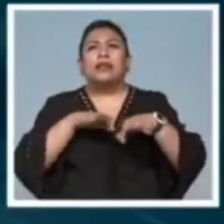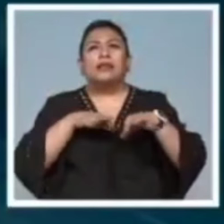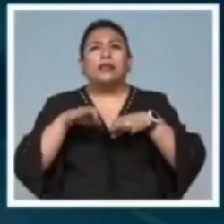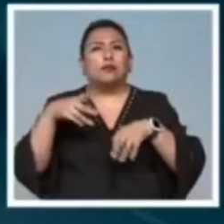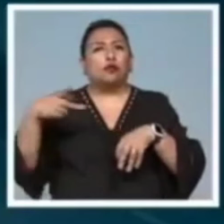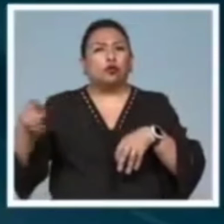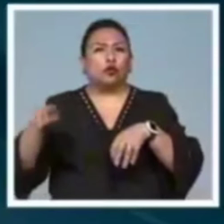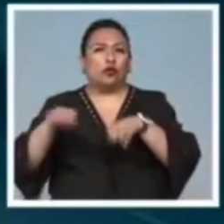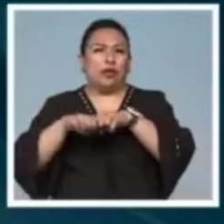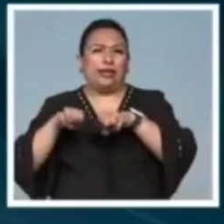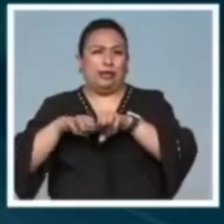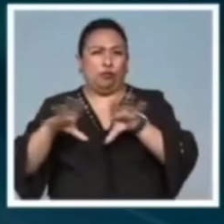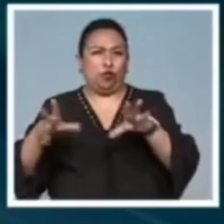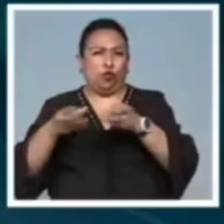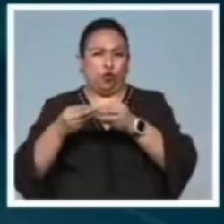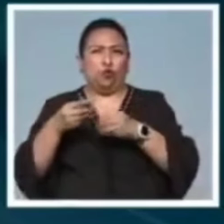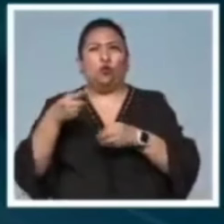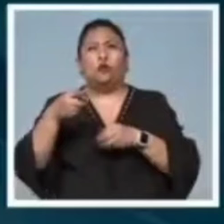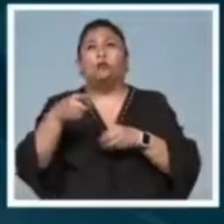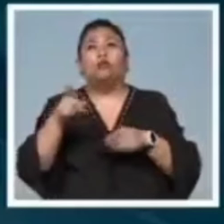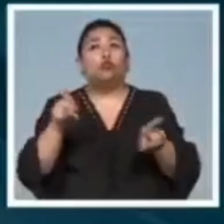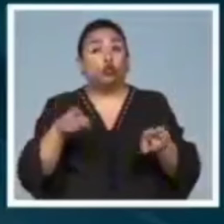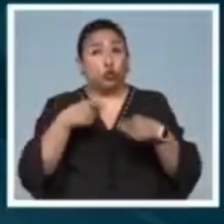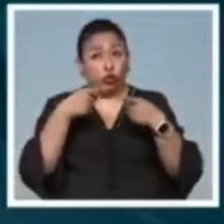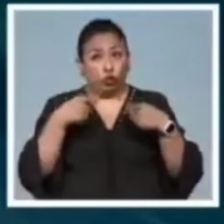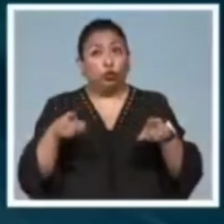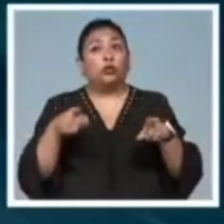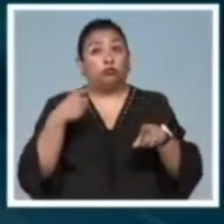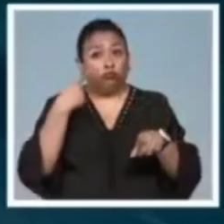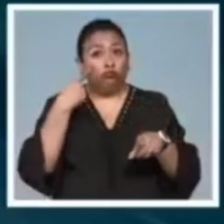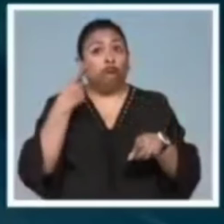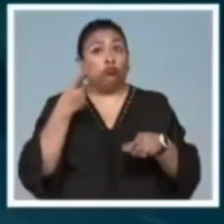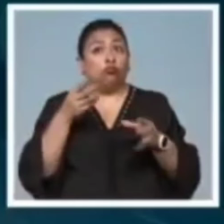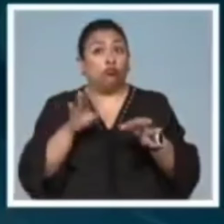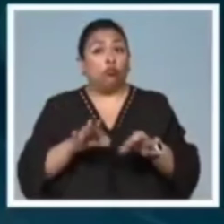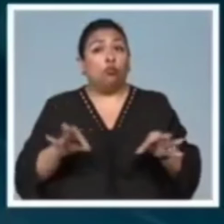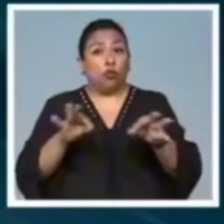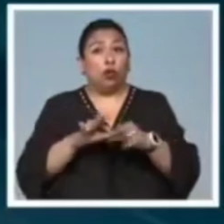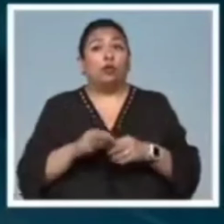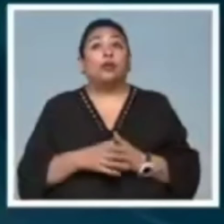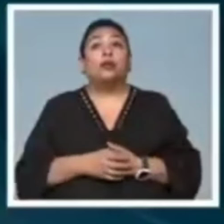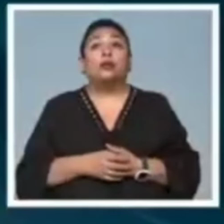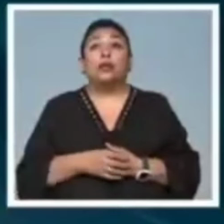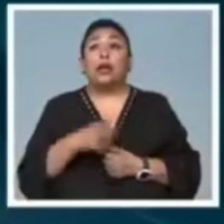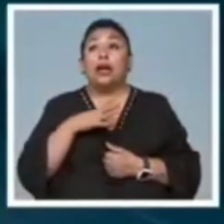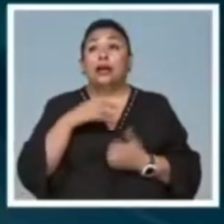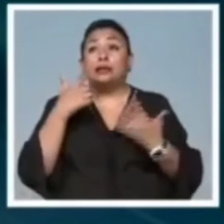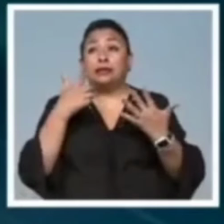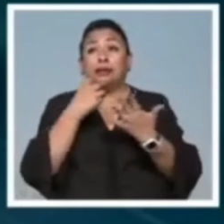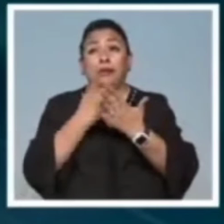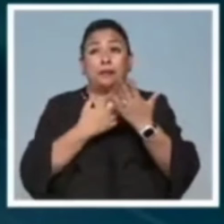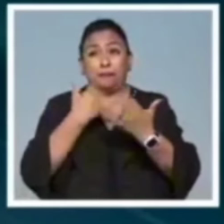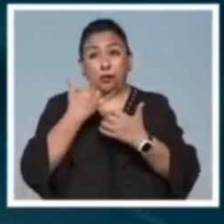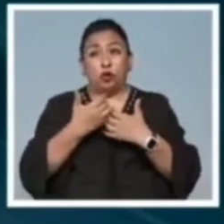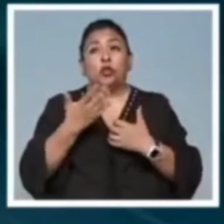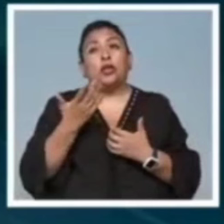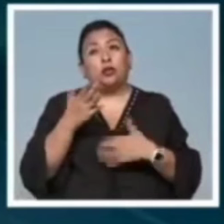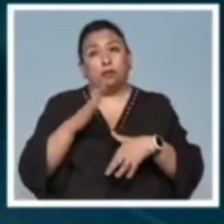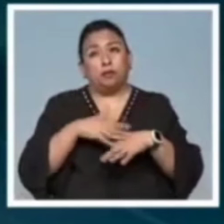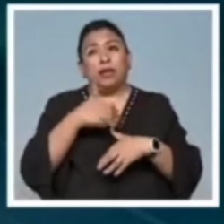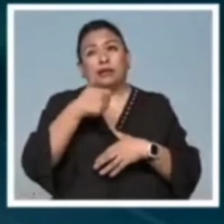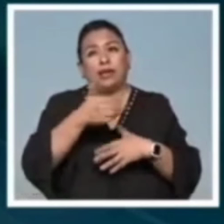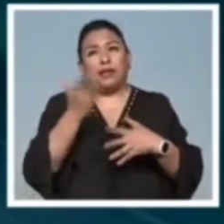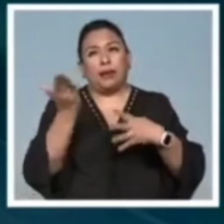que ella y su equipo han realizado en donde la música se hace presente. Hay 7 proyectos, principalmente en